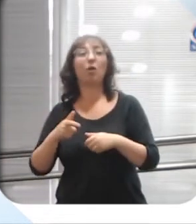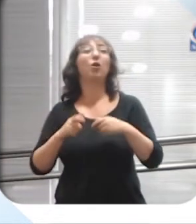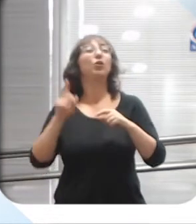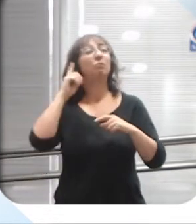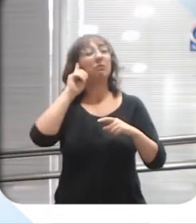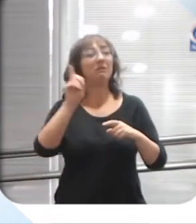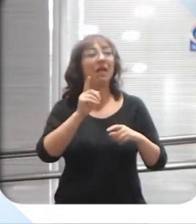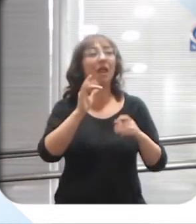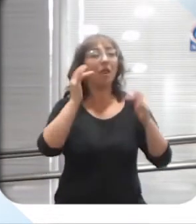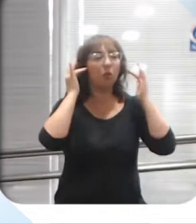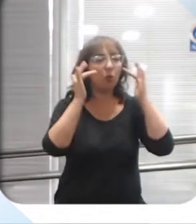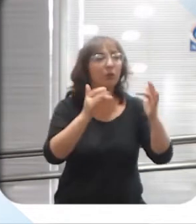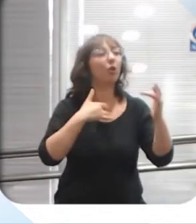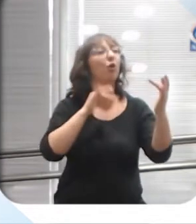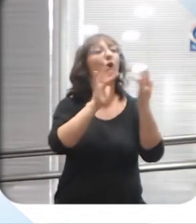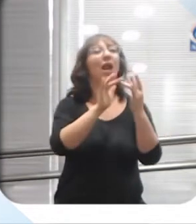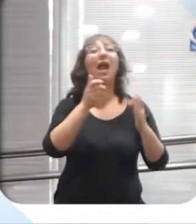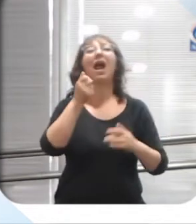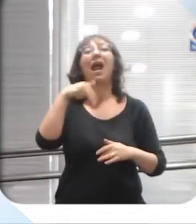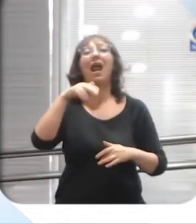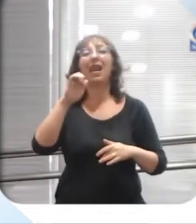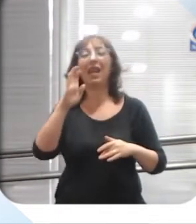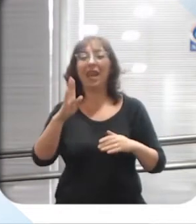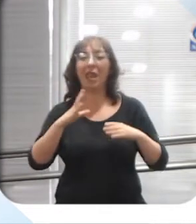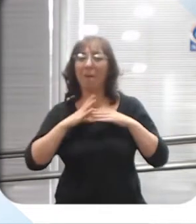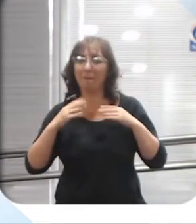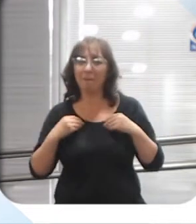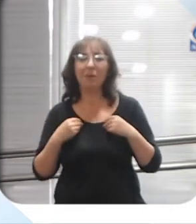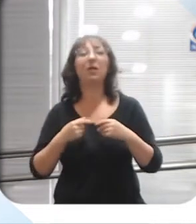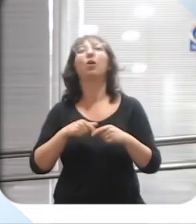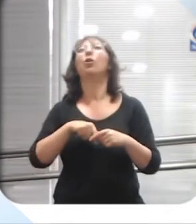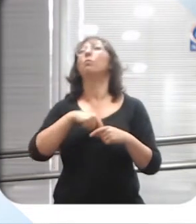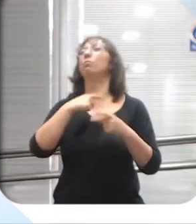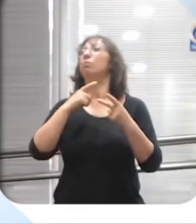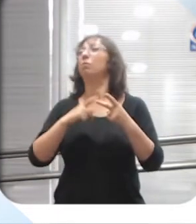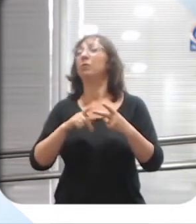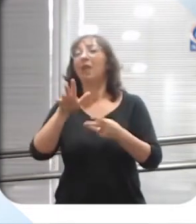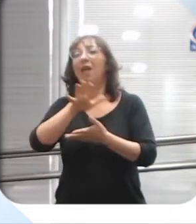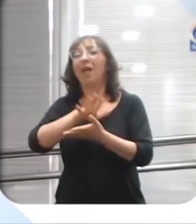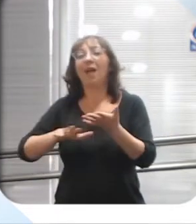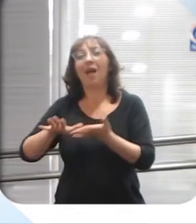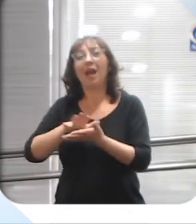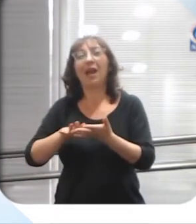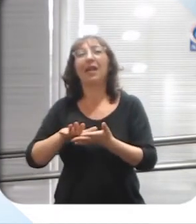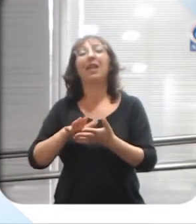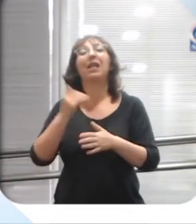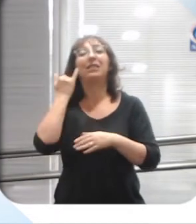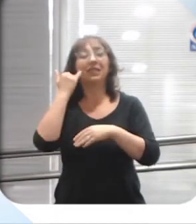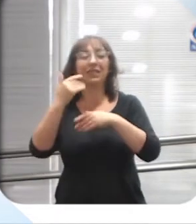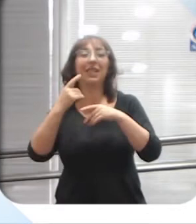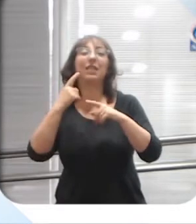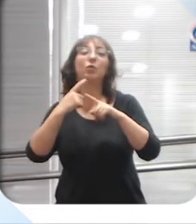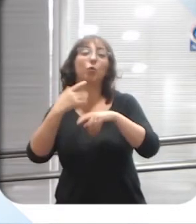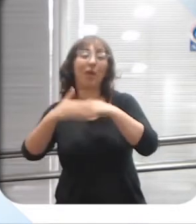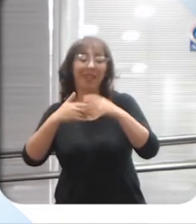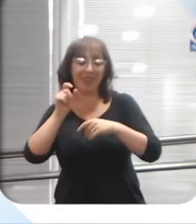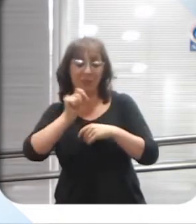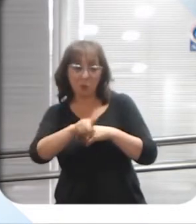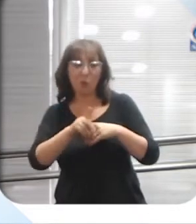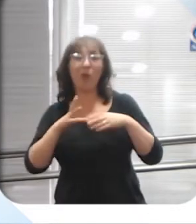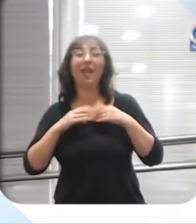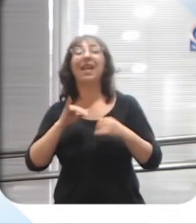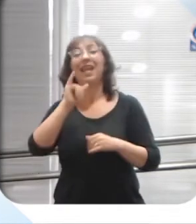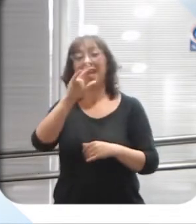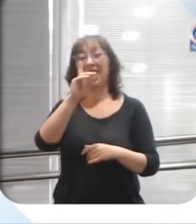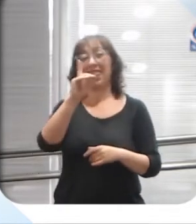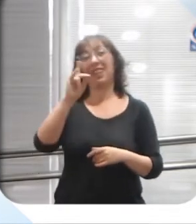educación. Entonces nos contactamos con ANEP, tuvimos varias reuniones con el área de sexualidad, con